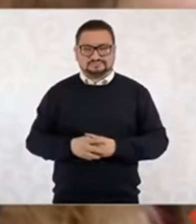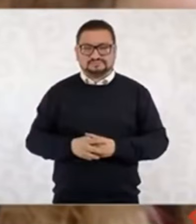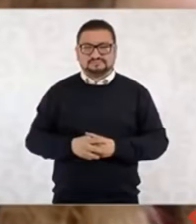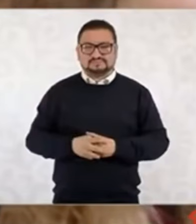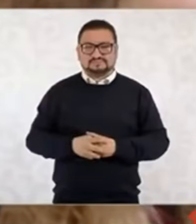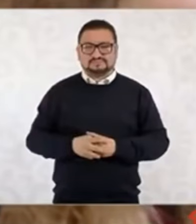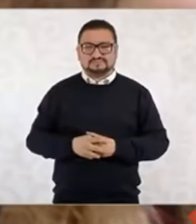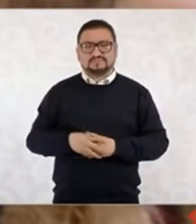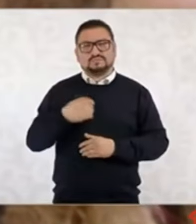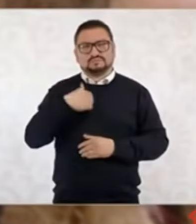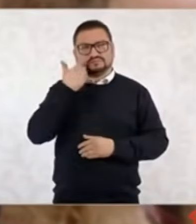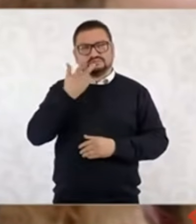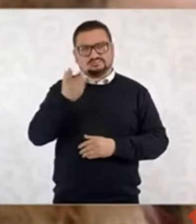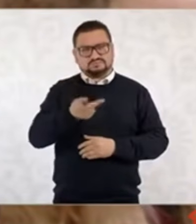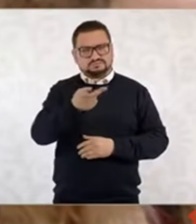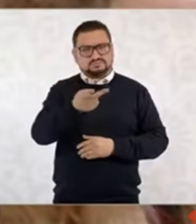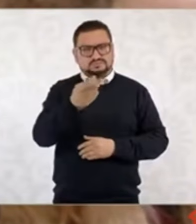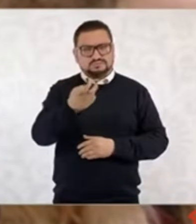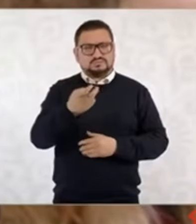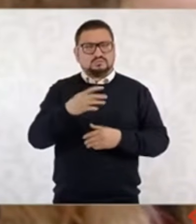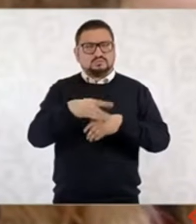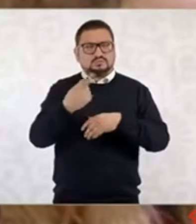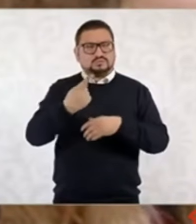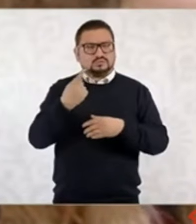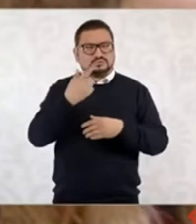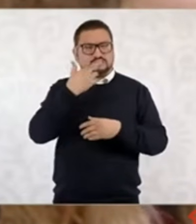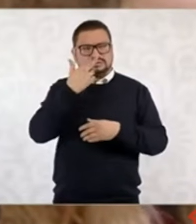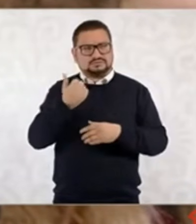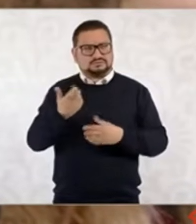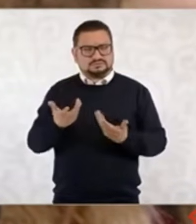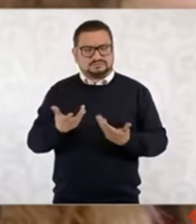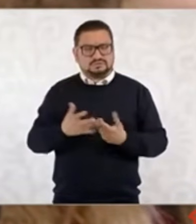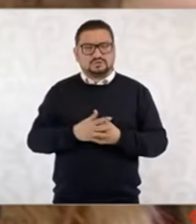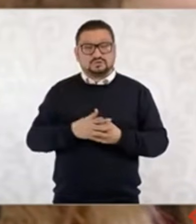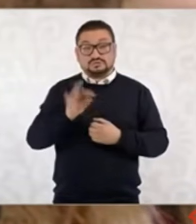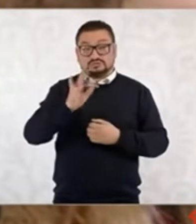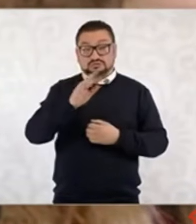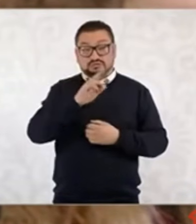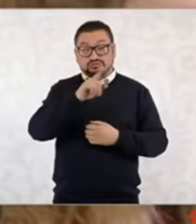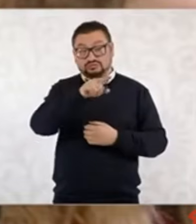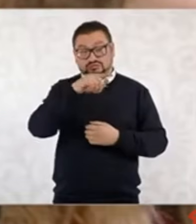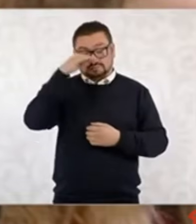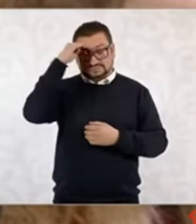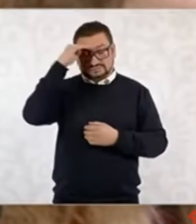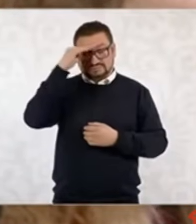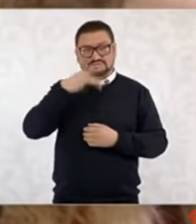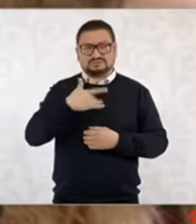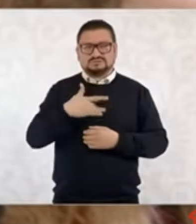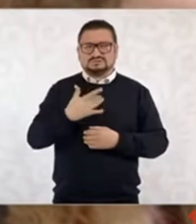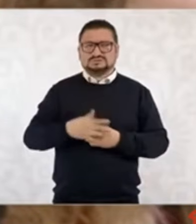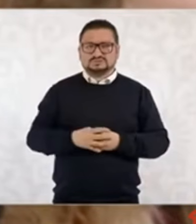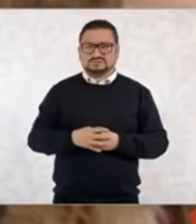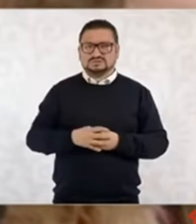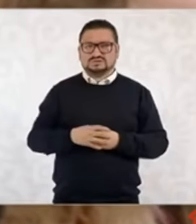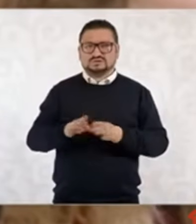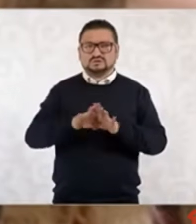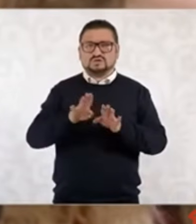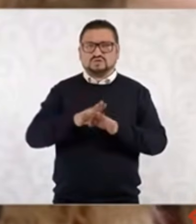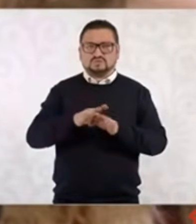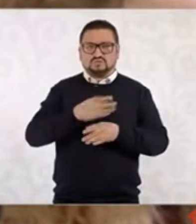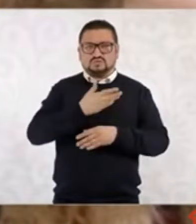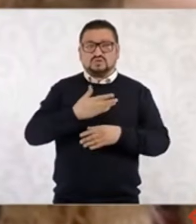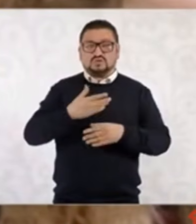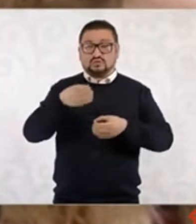Entonces, preguntarle, ¿por qué ha planteado usted o se plantea la revocación de mandato de